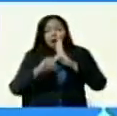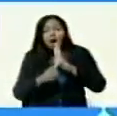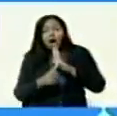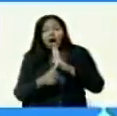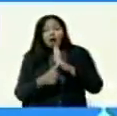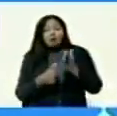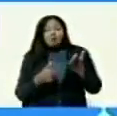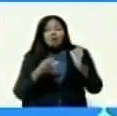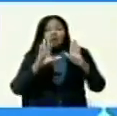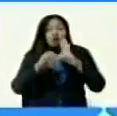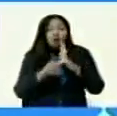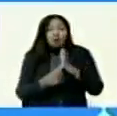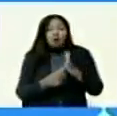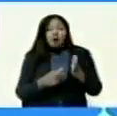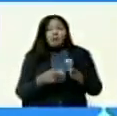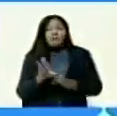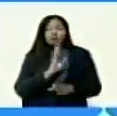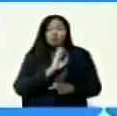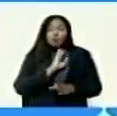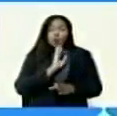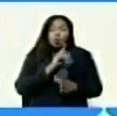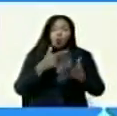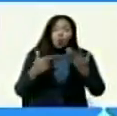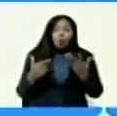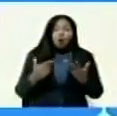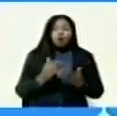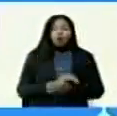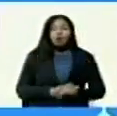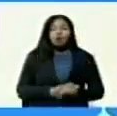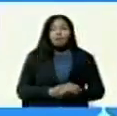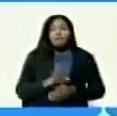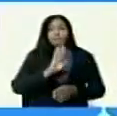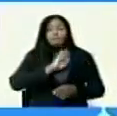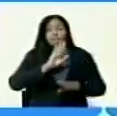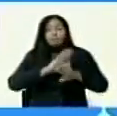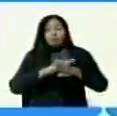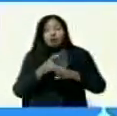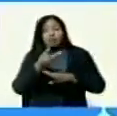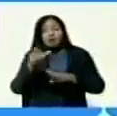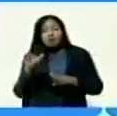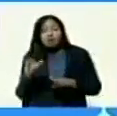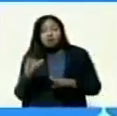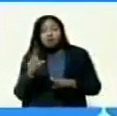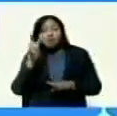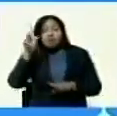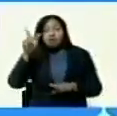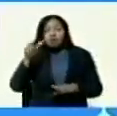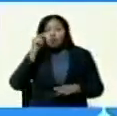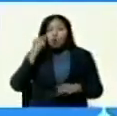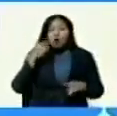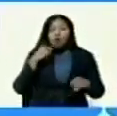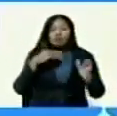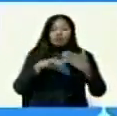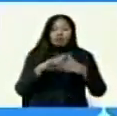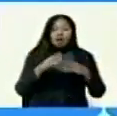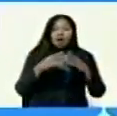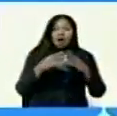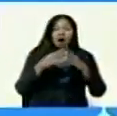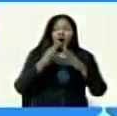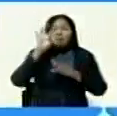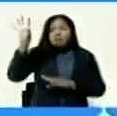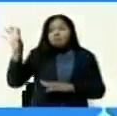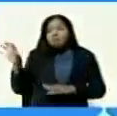para robar, es para sus arcas personales, porque los migrantes venezolanos que han tenido que ir a otros